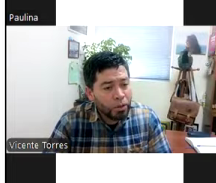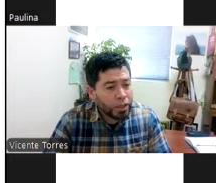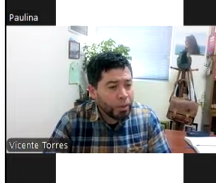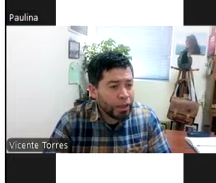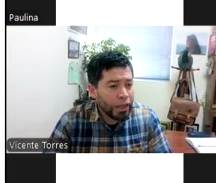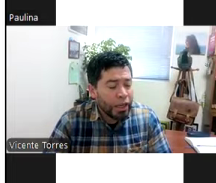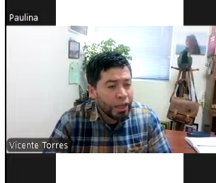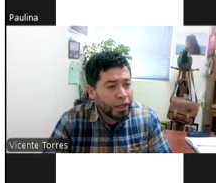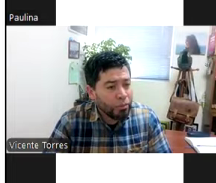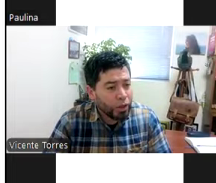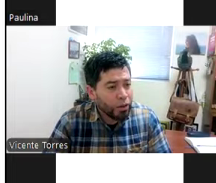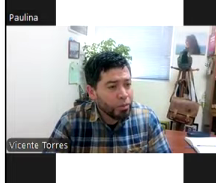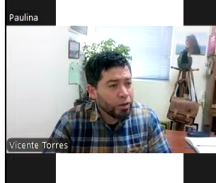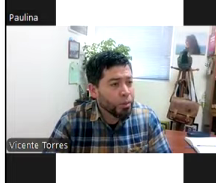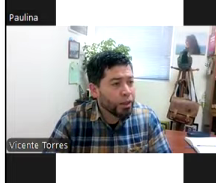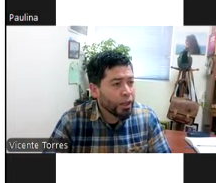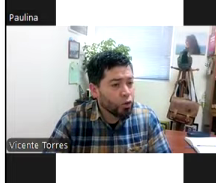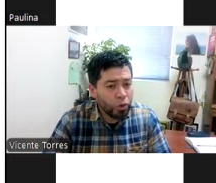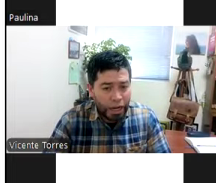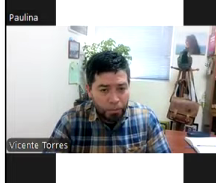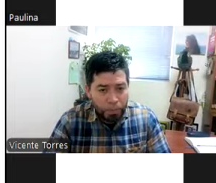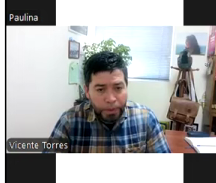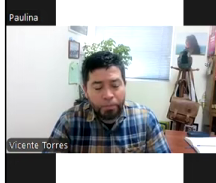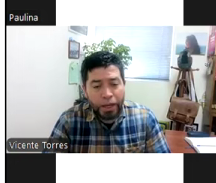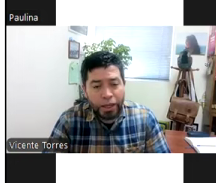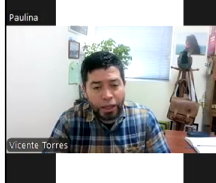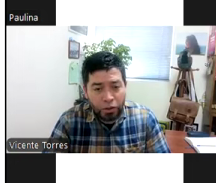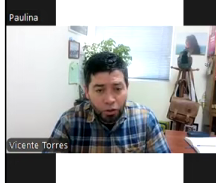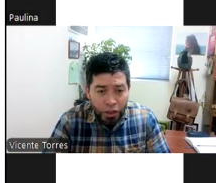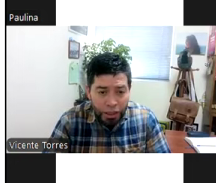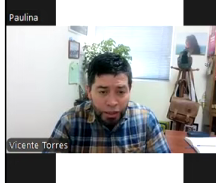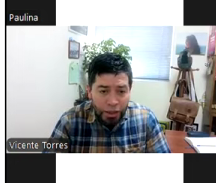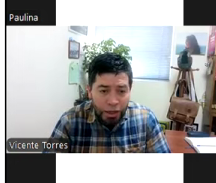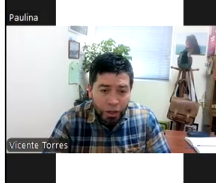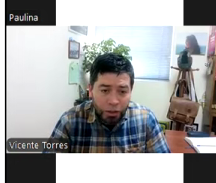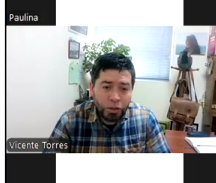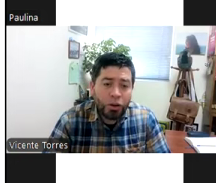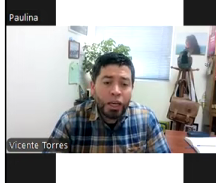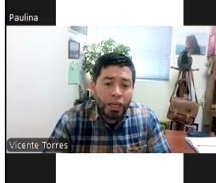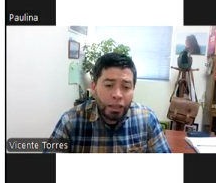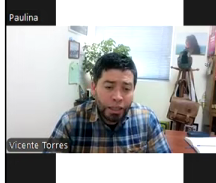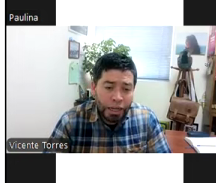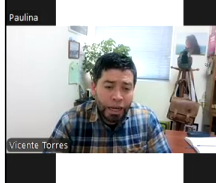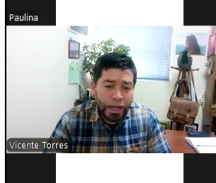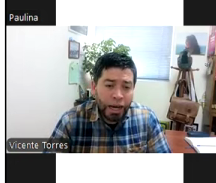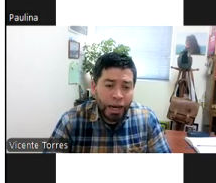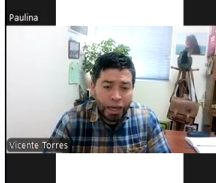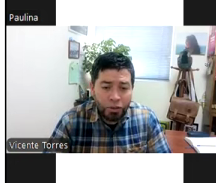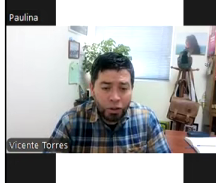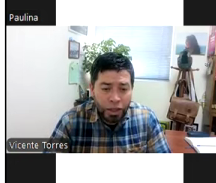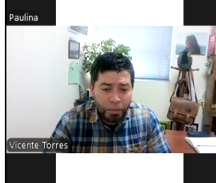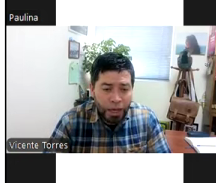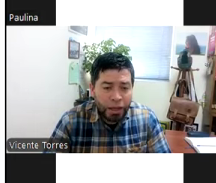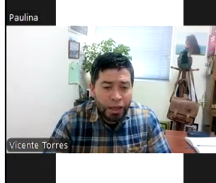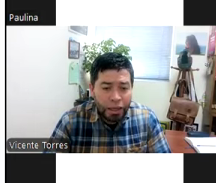por otra parte en el modelo de microambiente tumoral. ¿Ya? Aquí están todos los integrantes del laboratorio, y destacar a